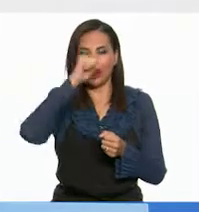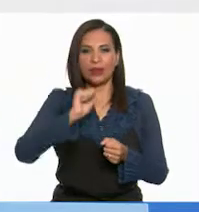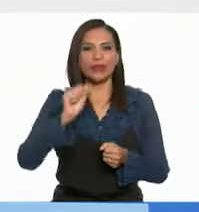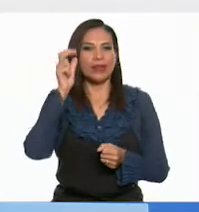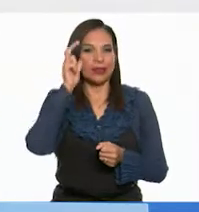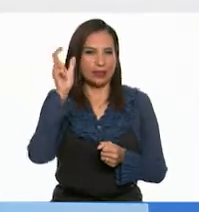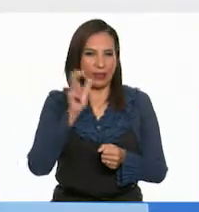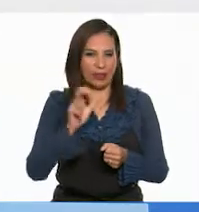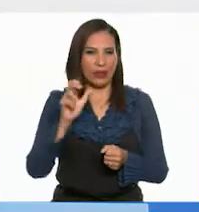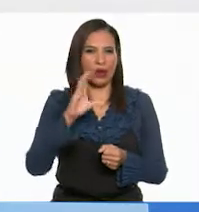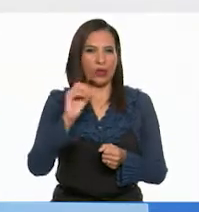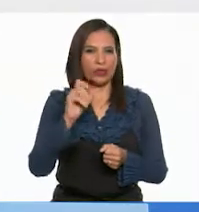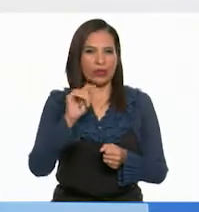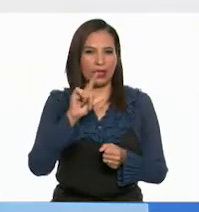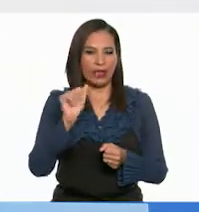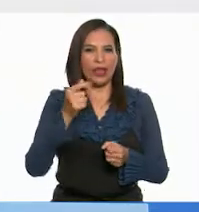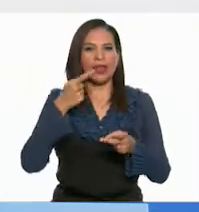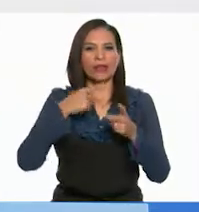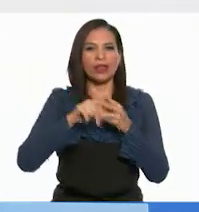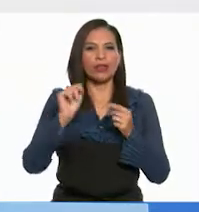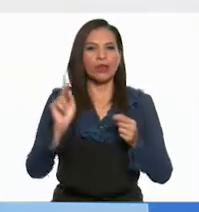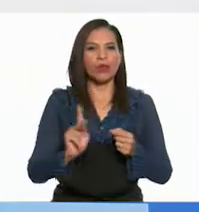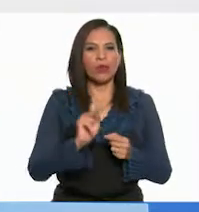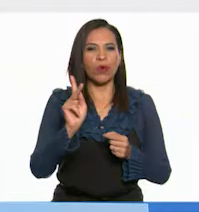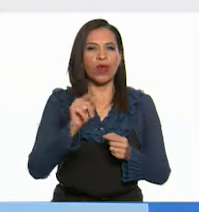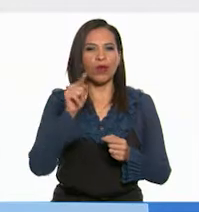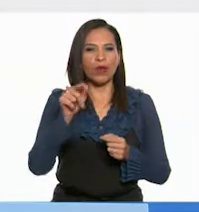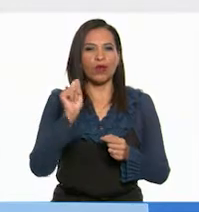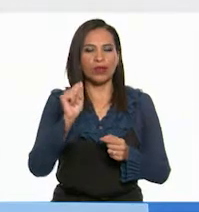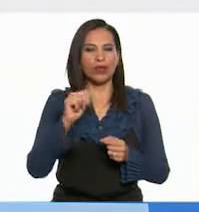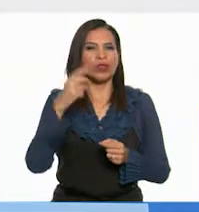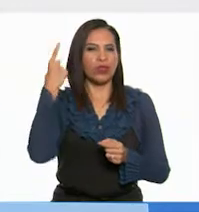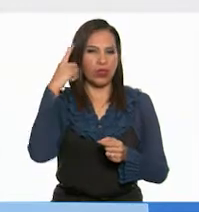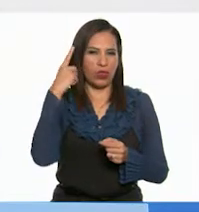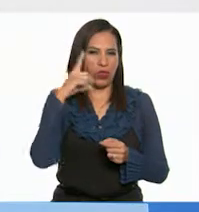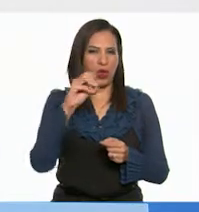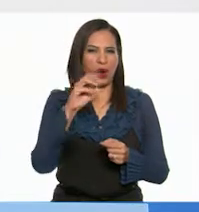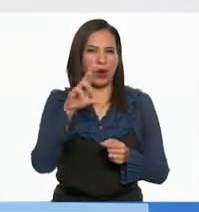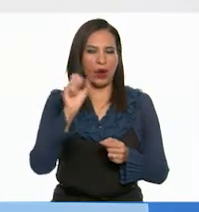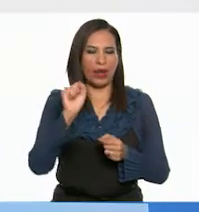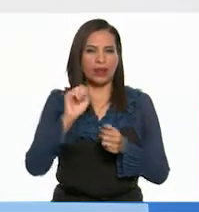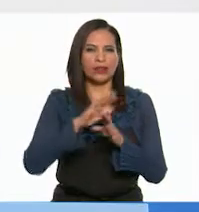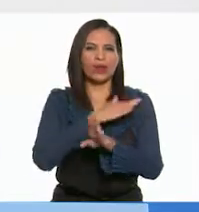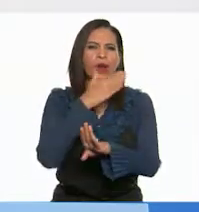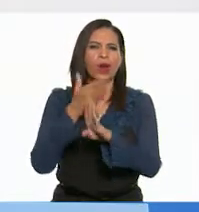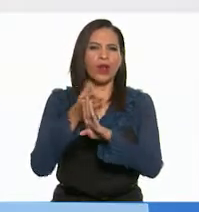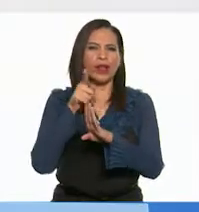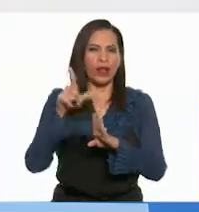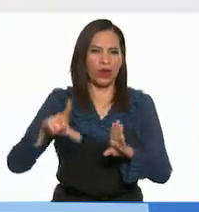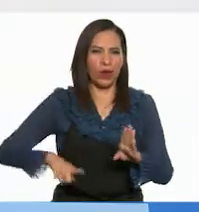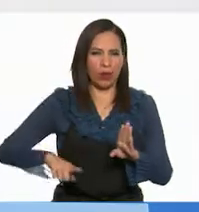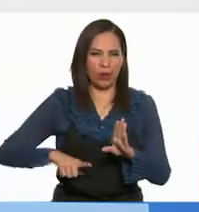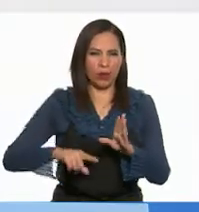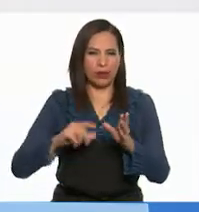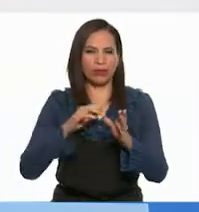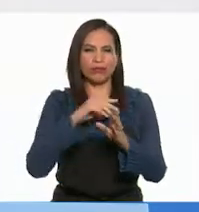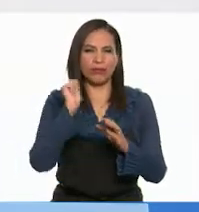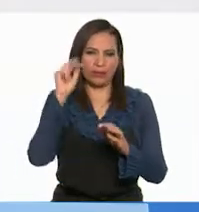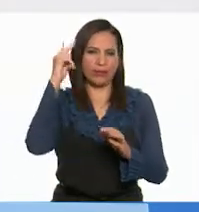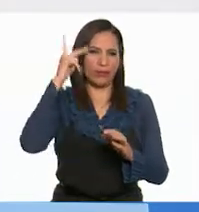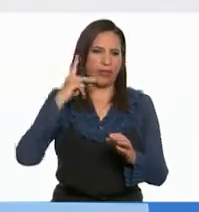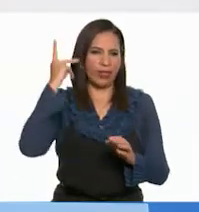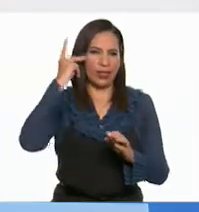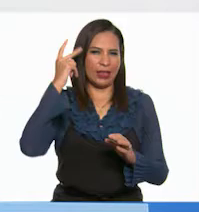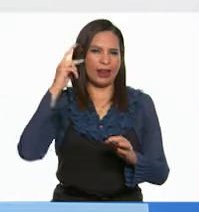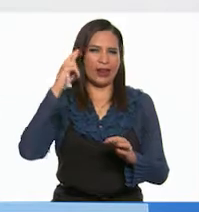Hidalgo y Costilla había levantado al pueblo de Dolores en armas en contra del gobierno virreinal. Cuando